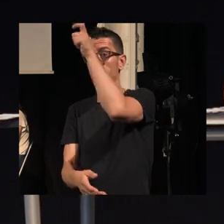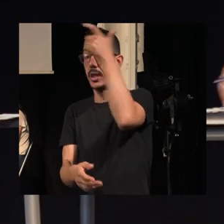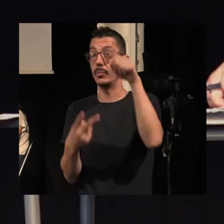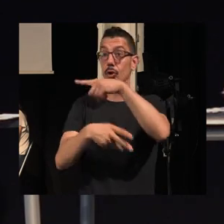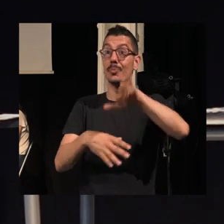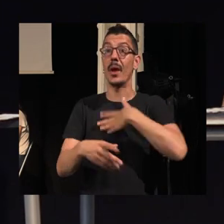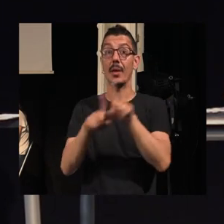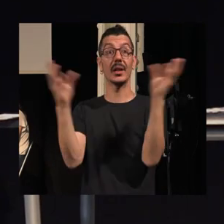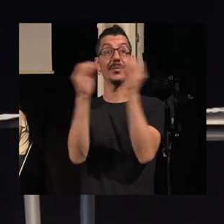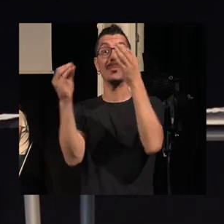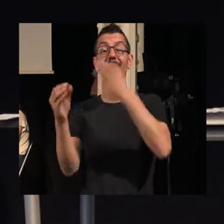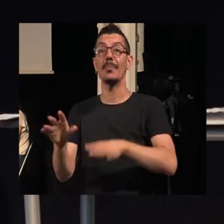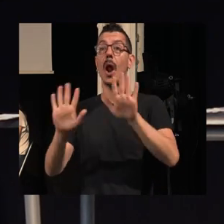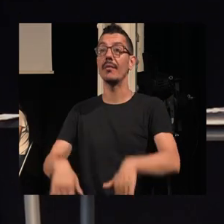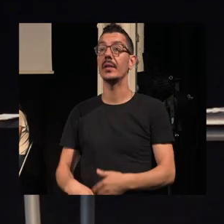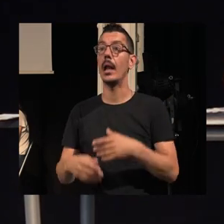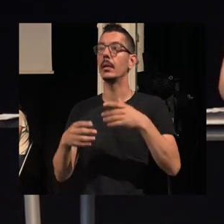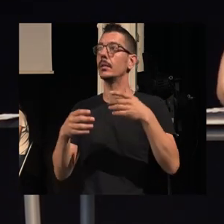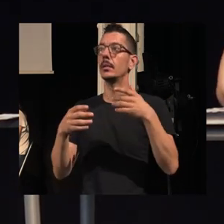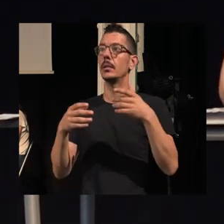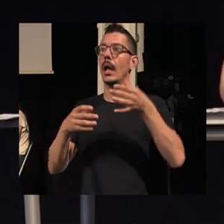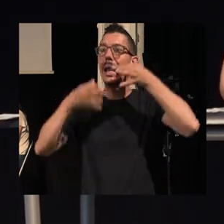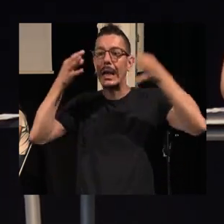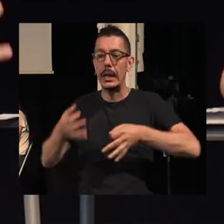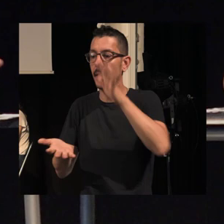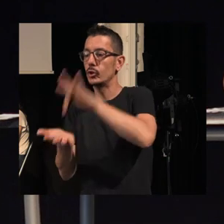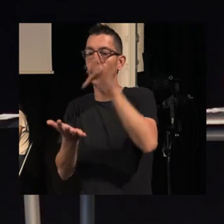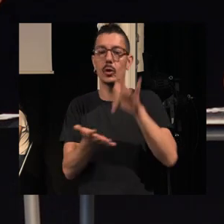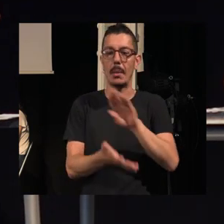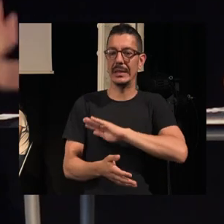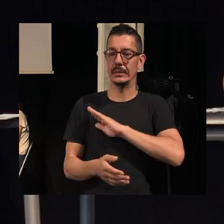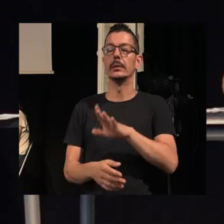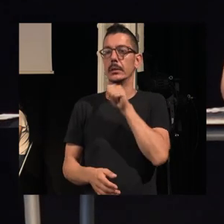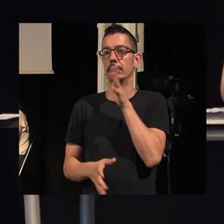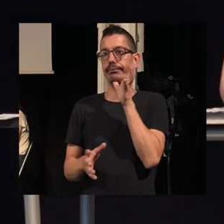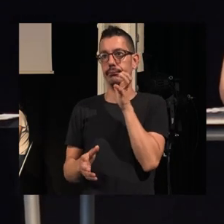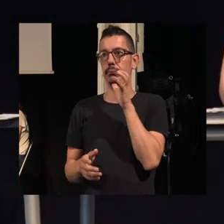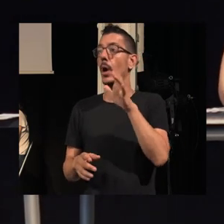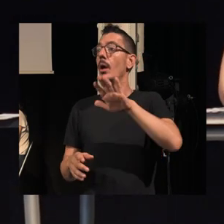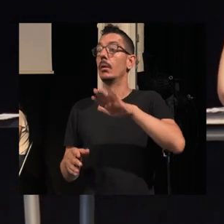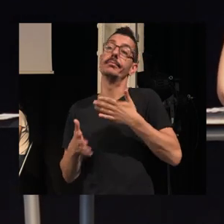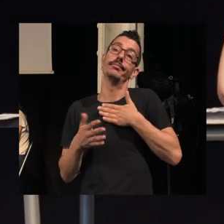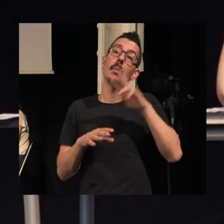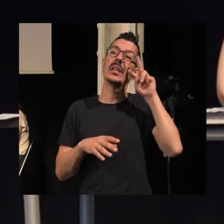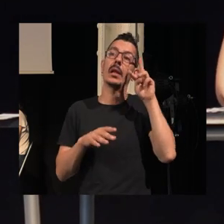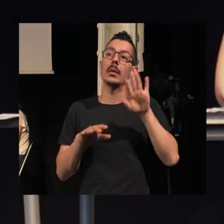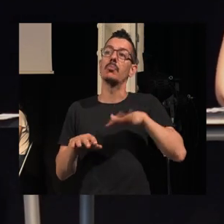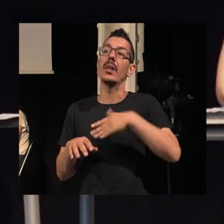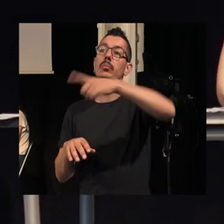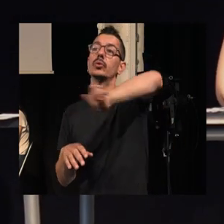tintas o bastante mal, según mi experiencia. Probablemente a lo mejor vosotros tenéis una experiencia